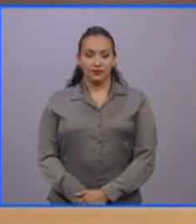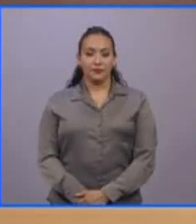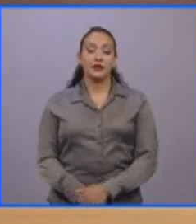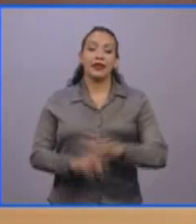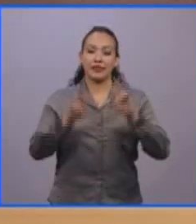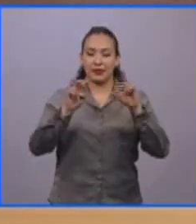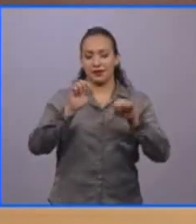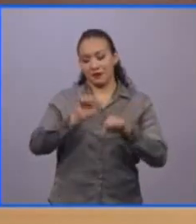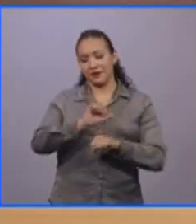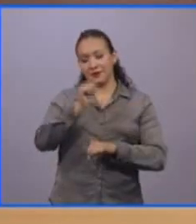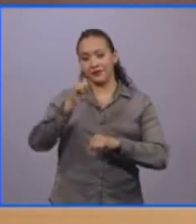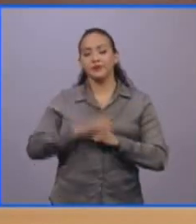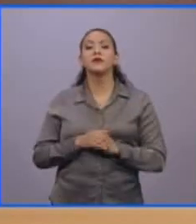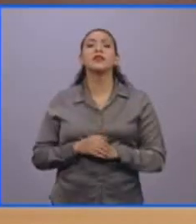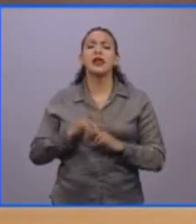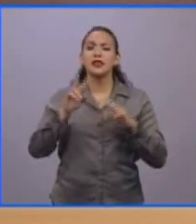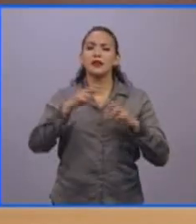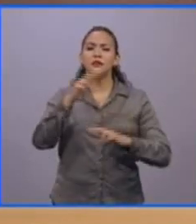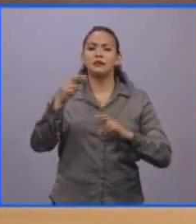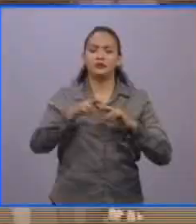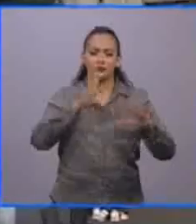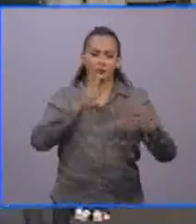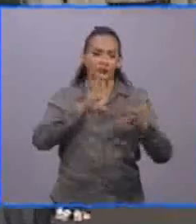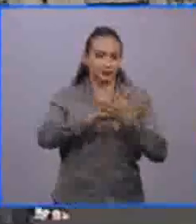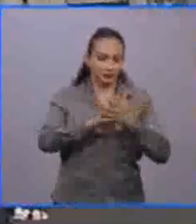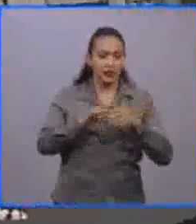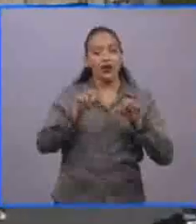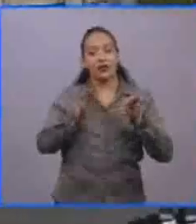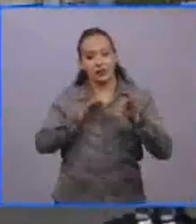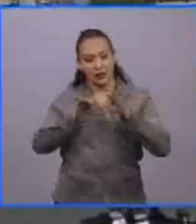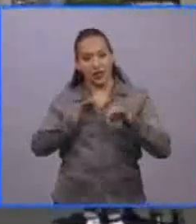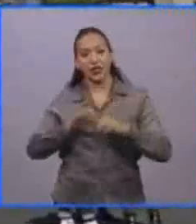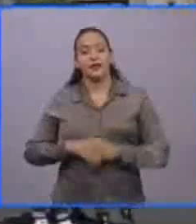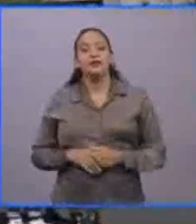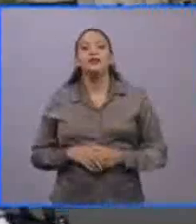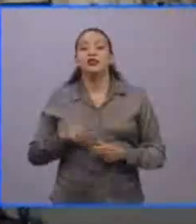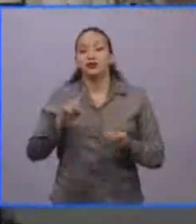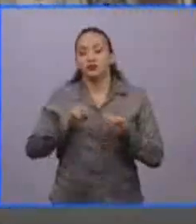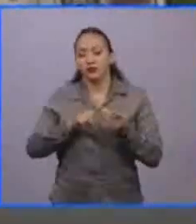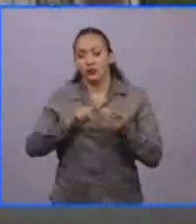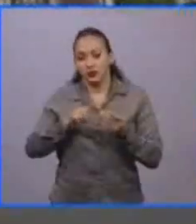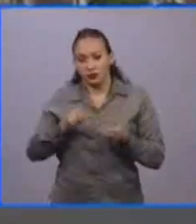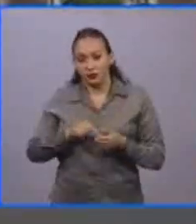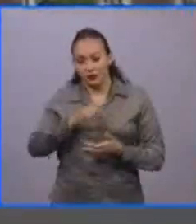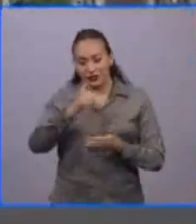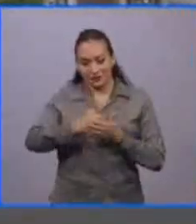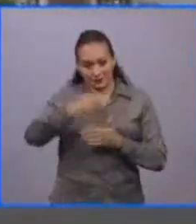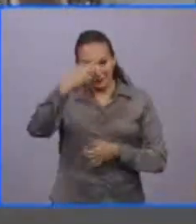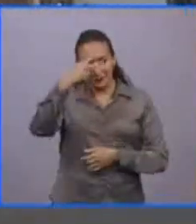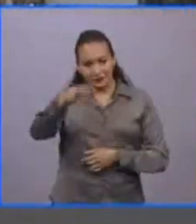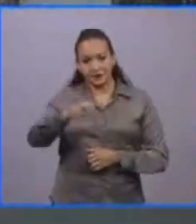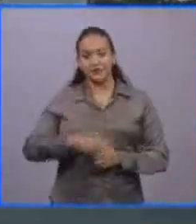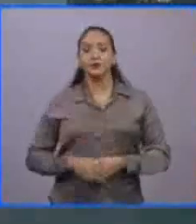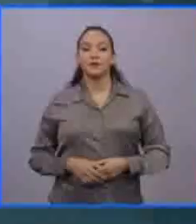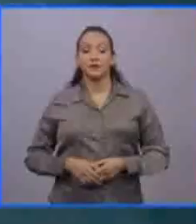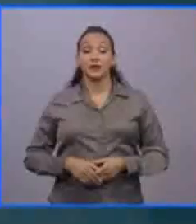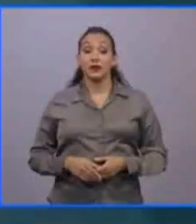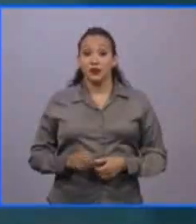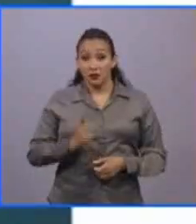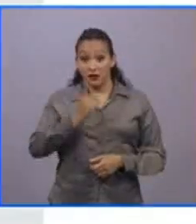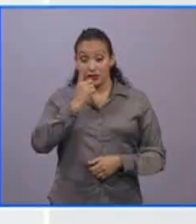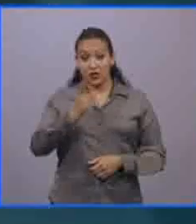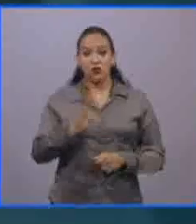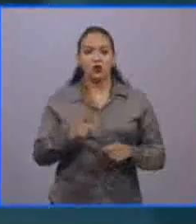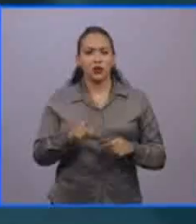En más temas, el Pleno Regional en materias penal y de trabajo de la región Centro-Sur con residencia en la Ciudad de México estableció que